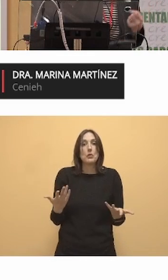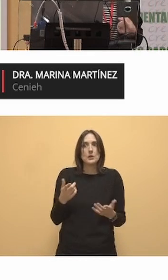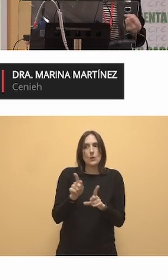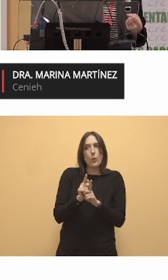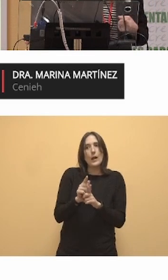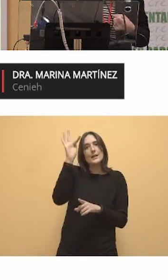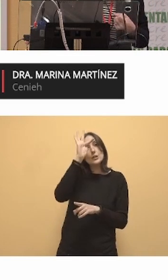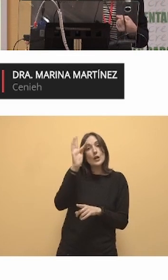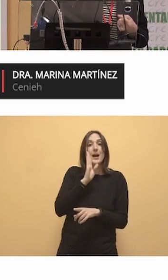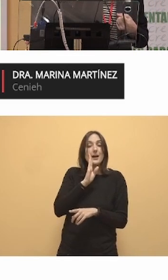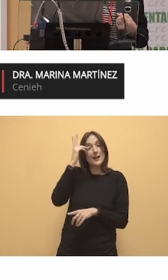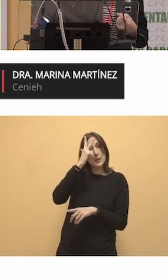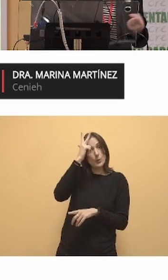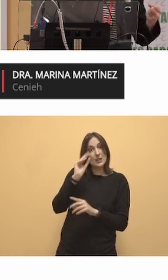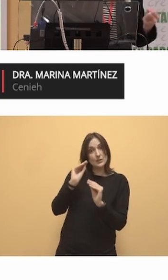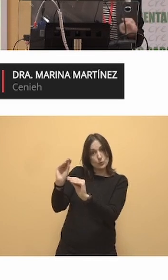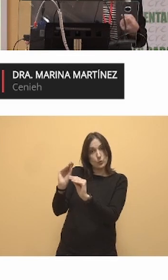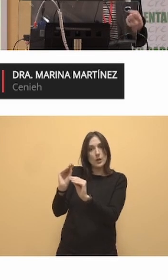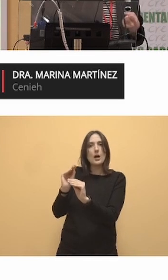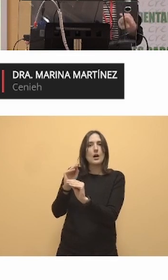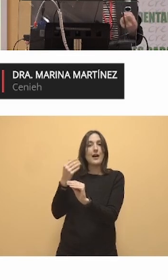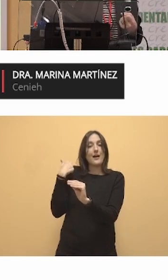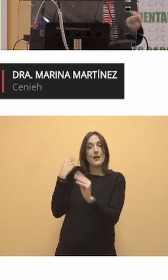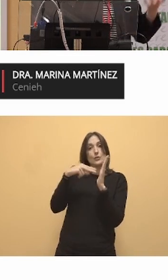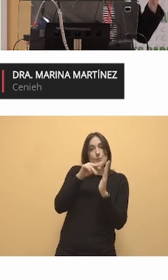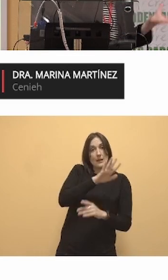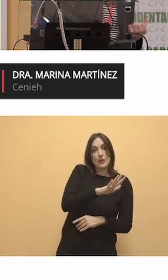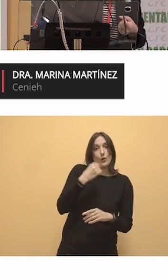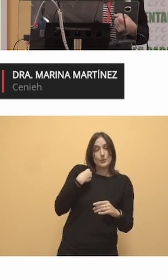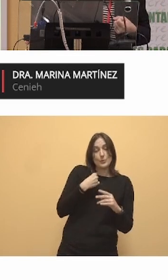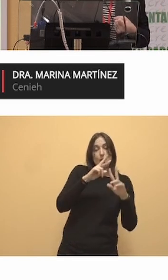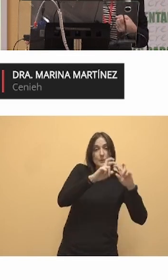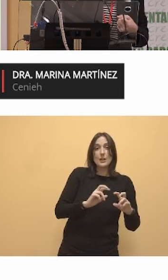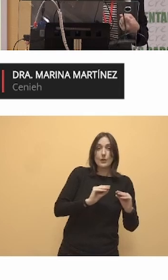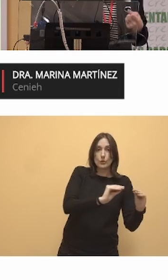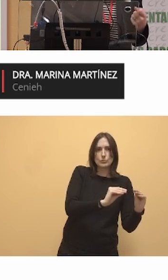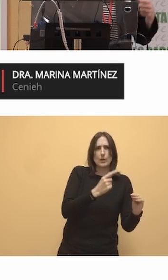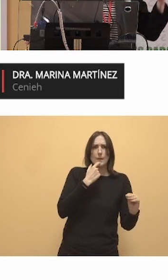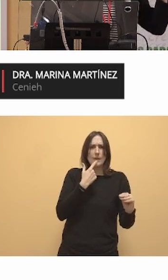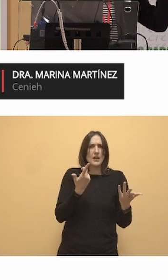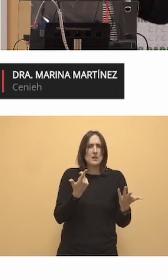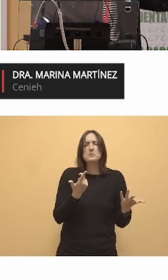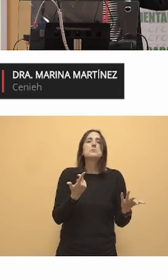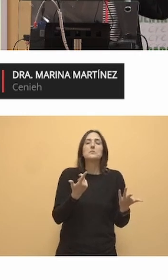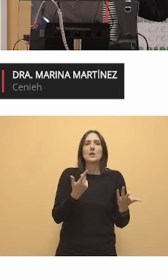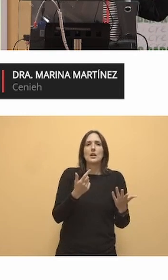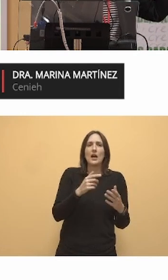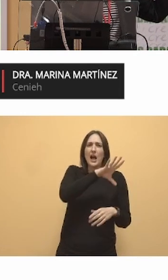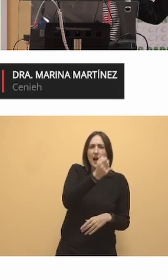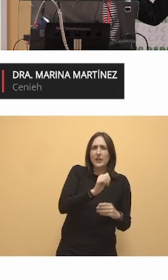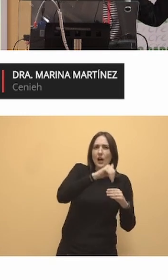esa hipótesis que ya dieron esos investigadores sobre el que el fuera de